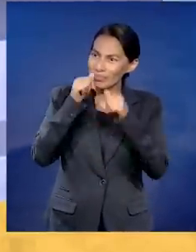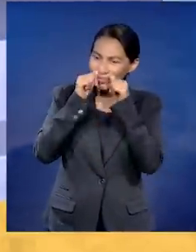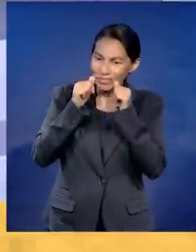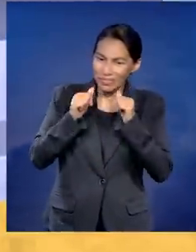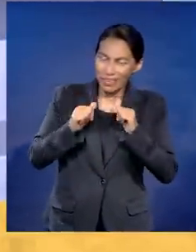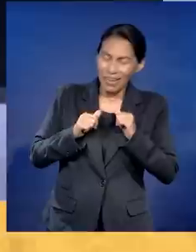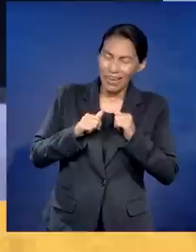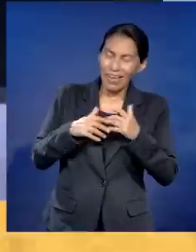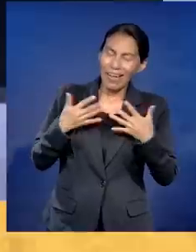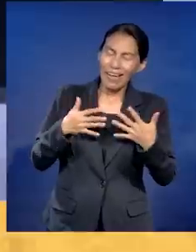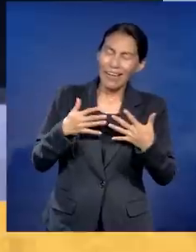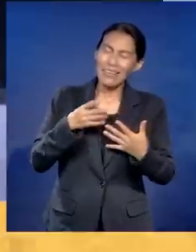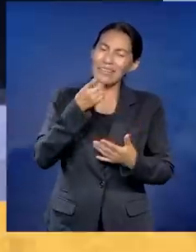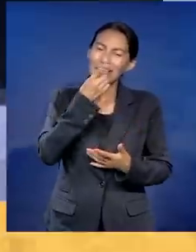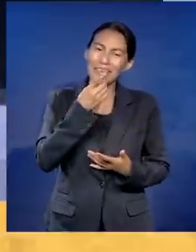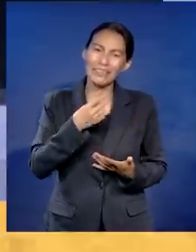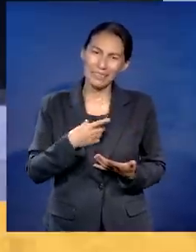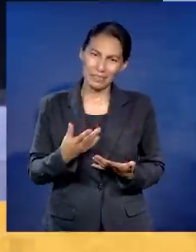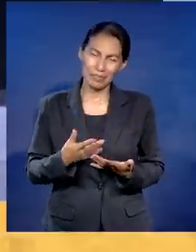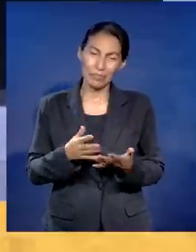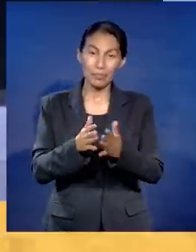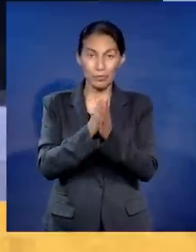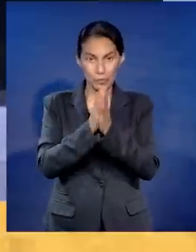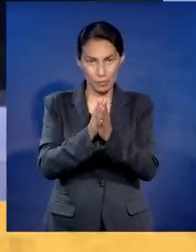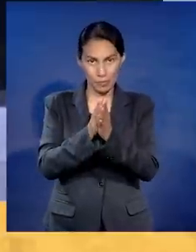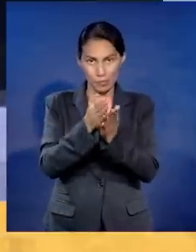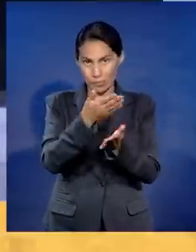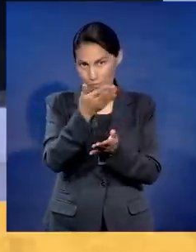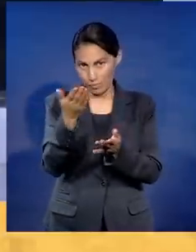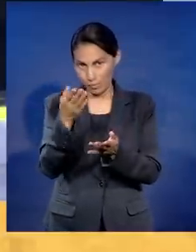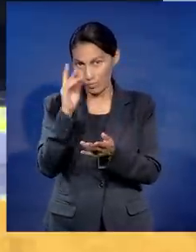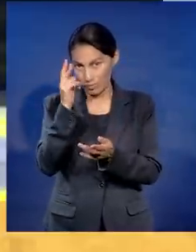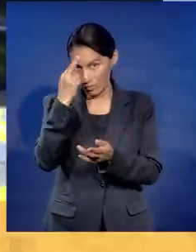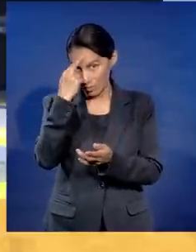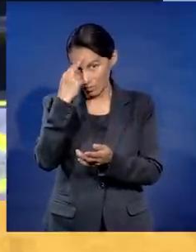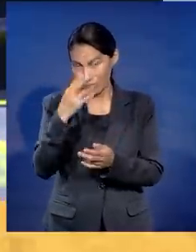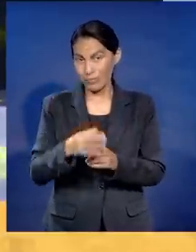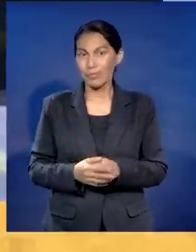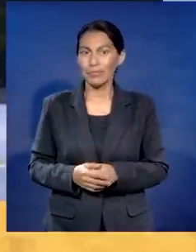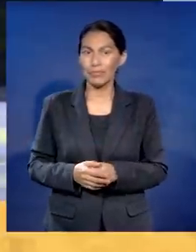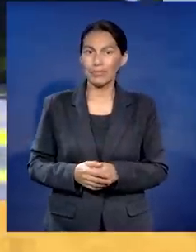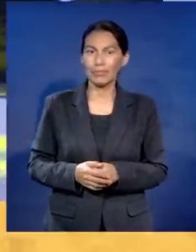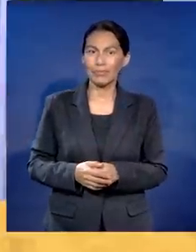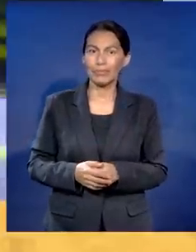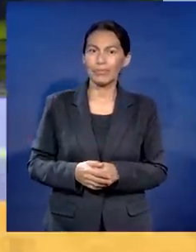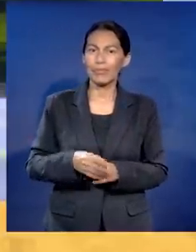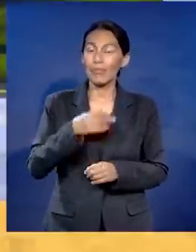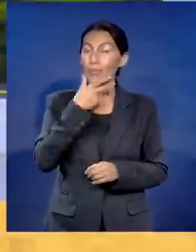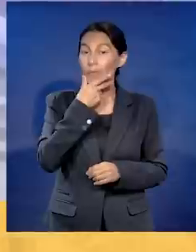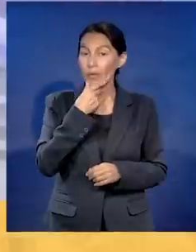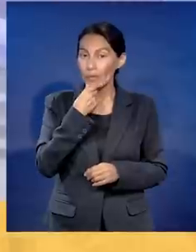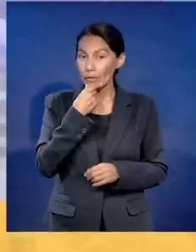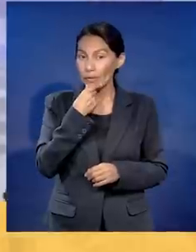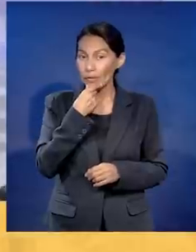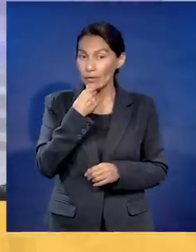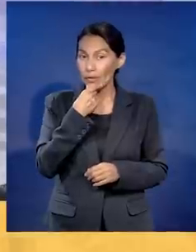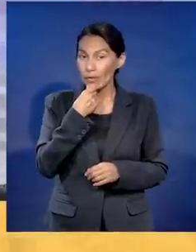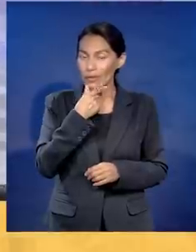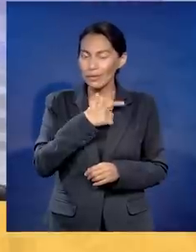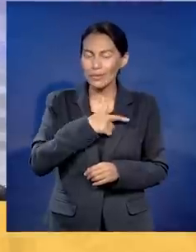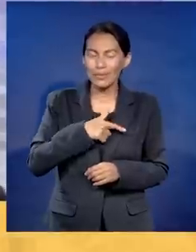Los hombres nos encanta que nos admiren, que nos digan, hermanas, por favor, recuerde eso. Recuerde